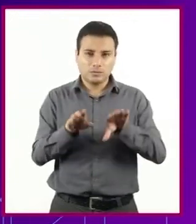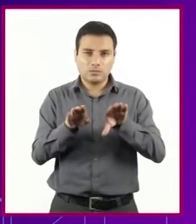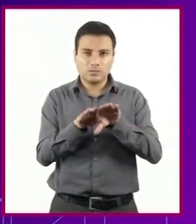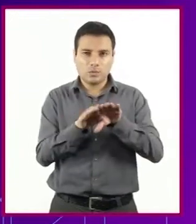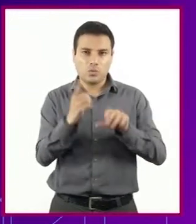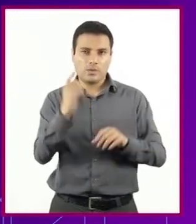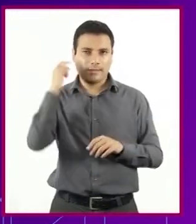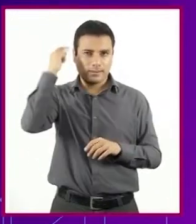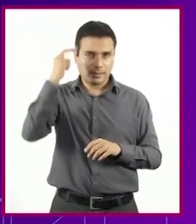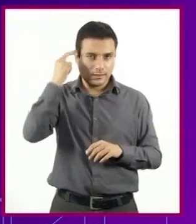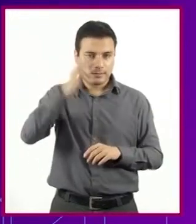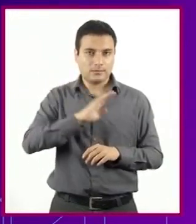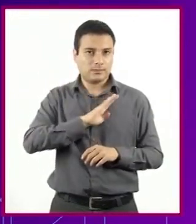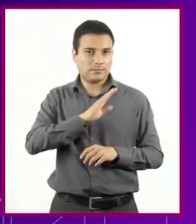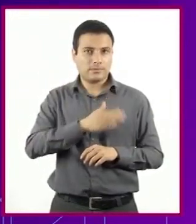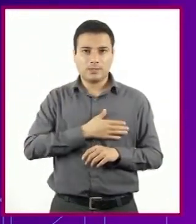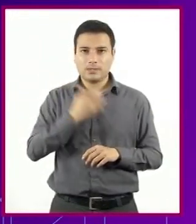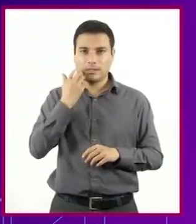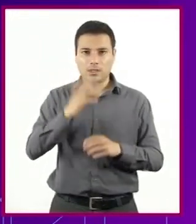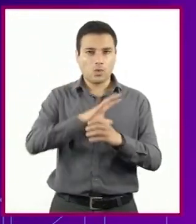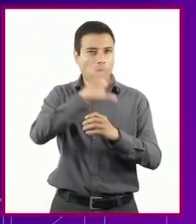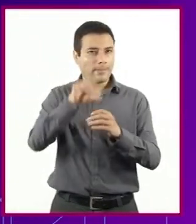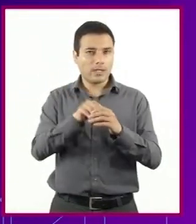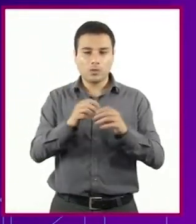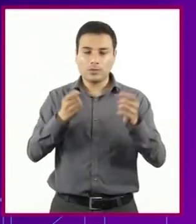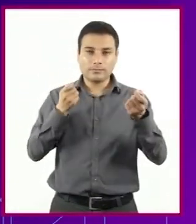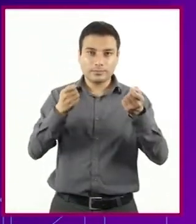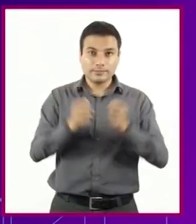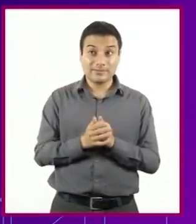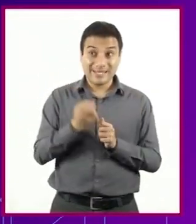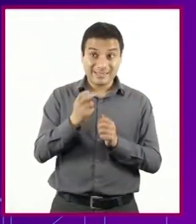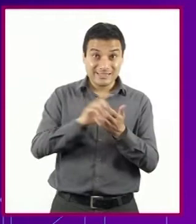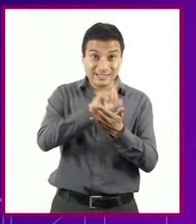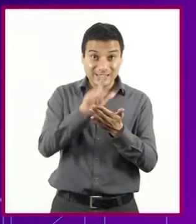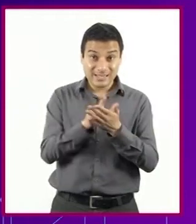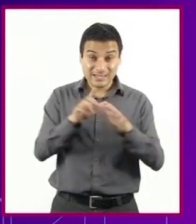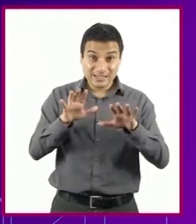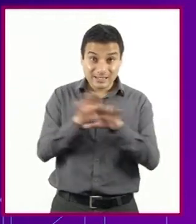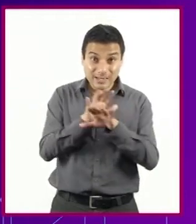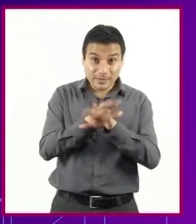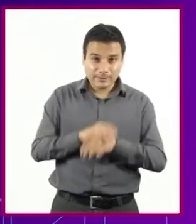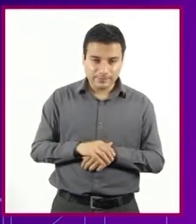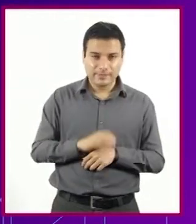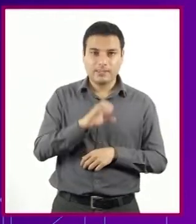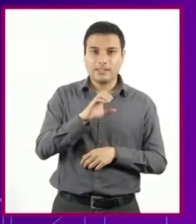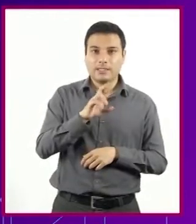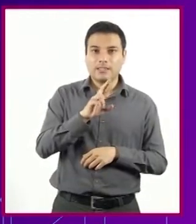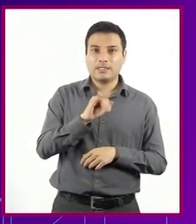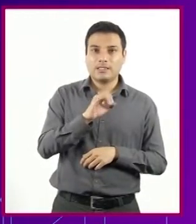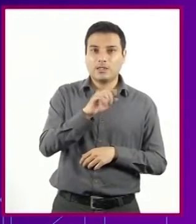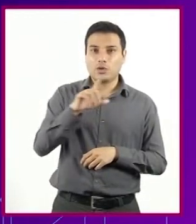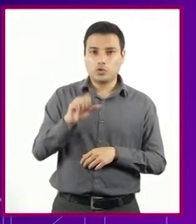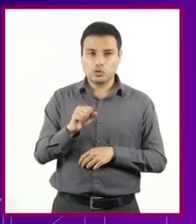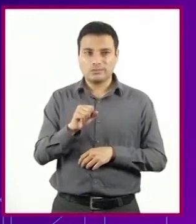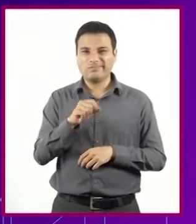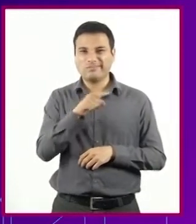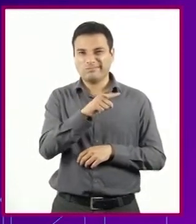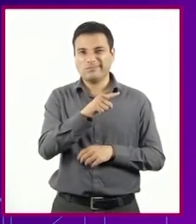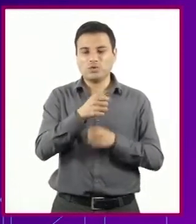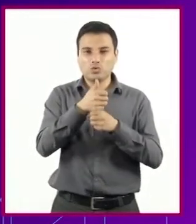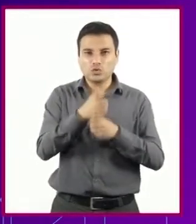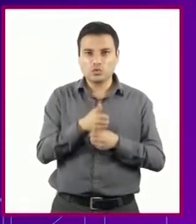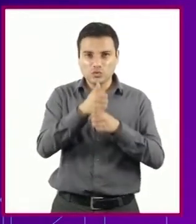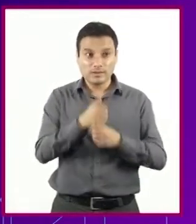de la corona española. Estas disposiciones afectaron principalmente a los criollos, a quienes se les prohibió tener altos